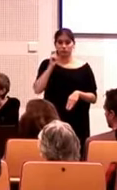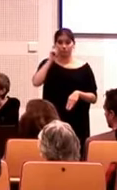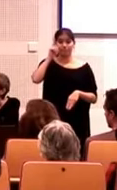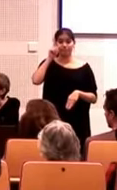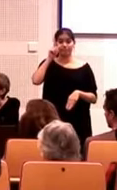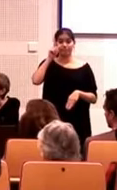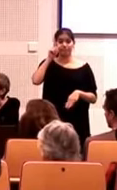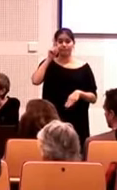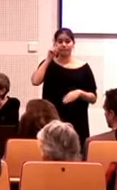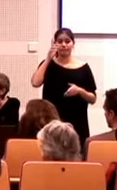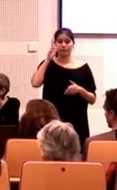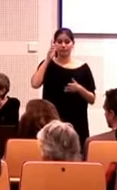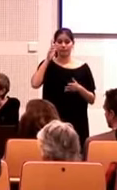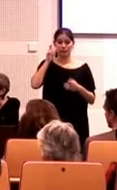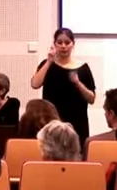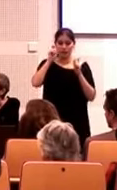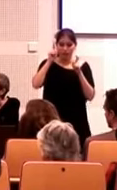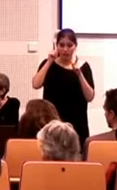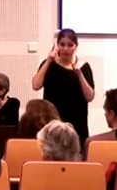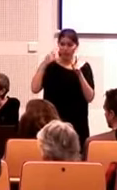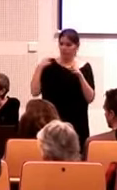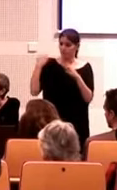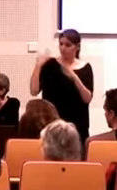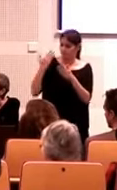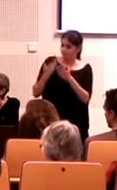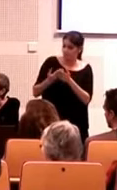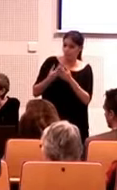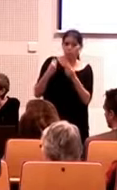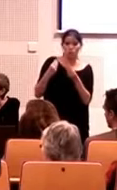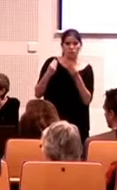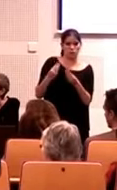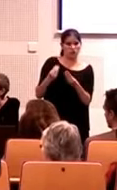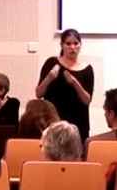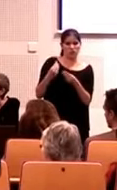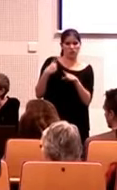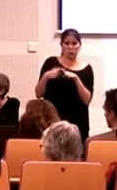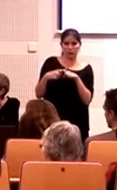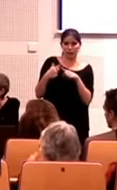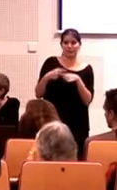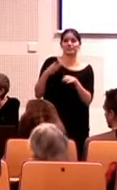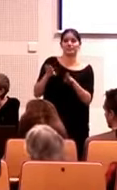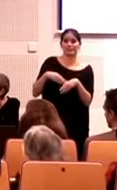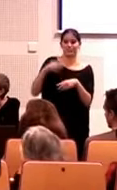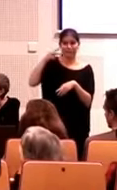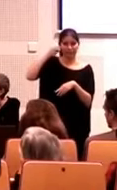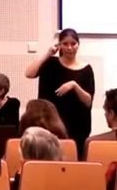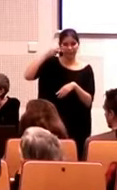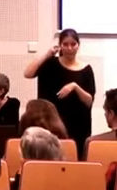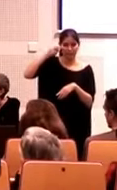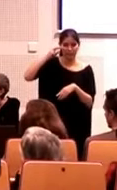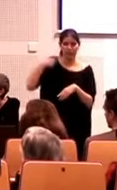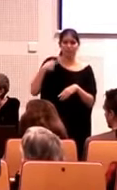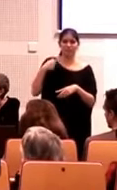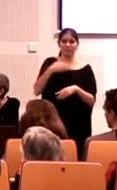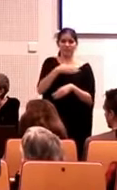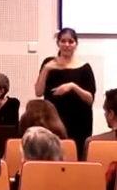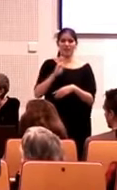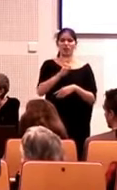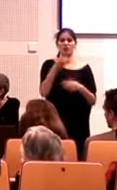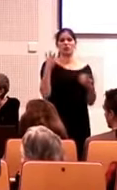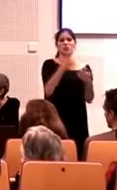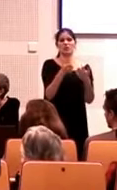yo había pasado mucho y yo como que quería intentar que otra gente no tuviera que luchar tanto, que